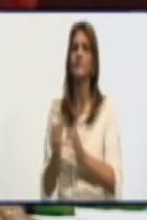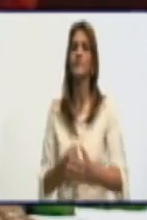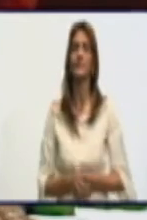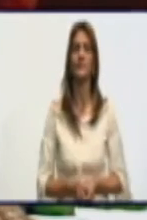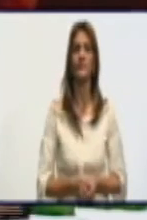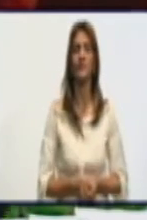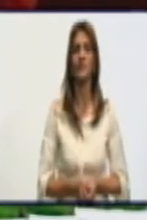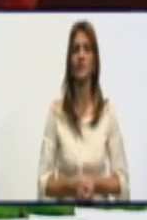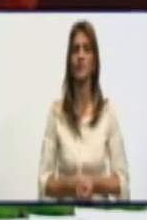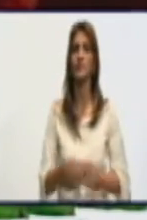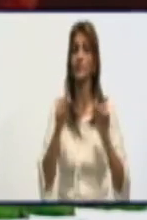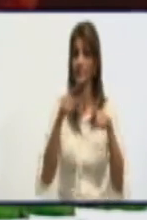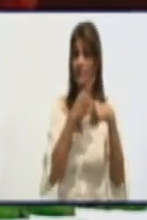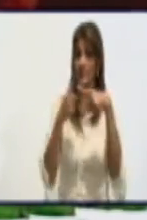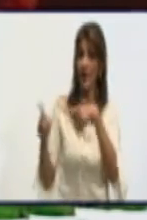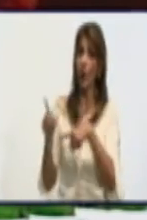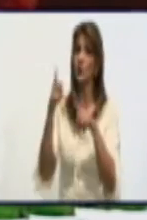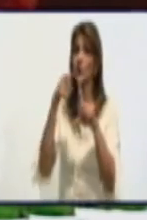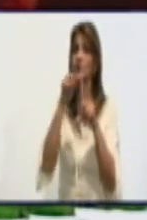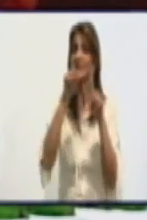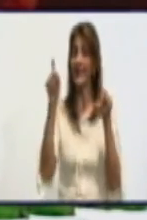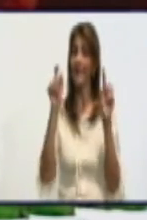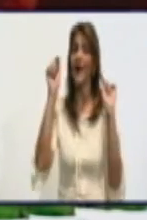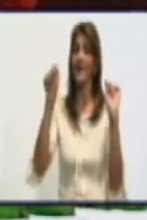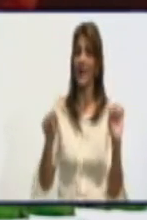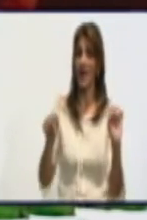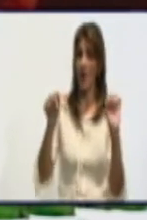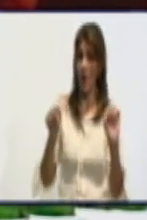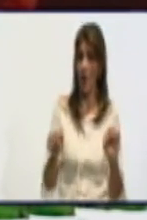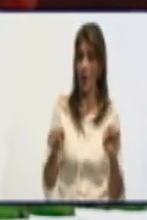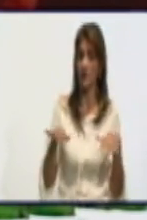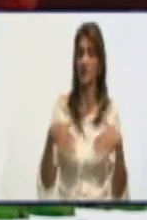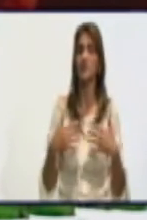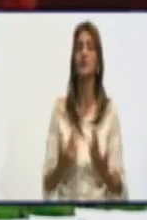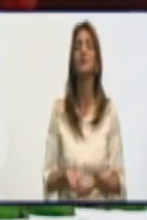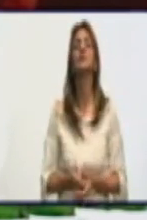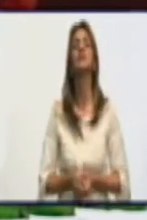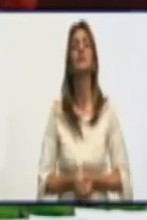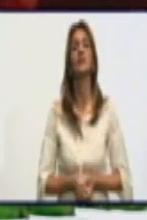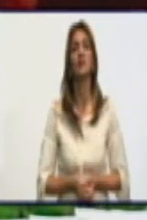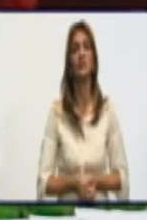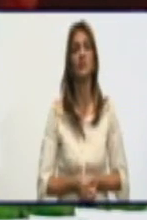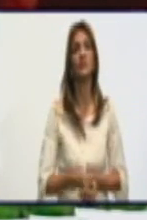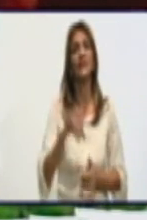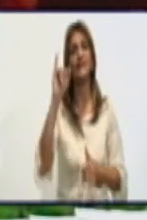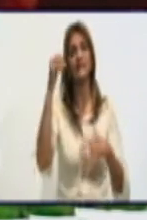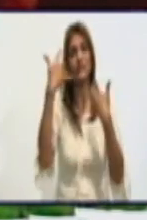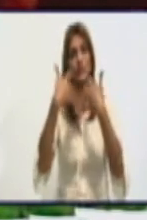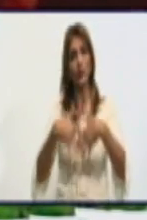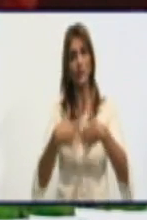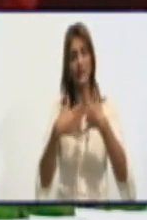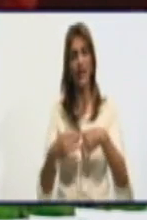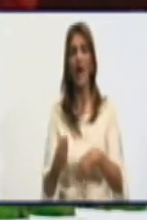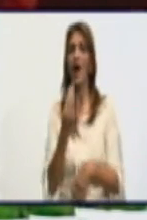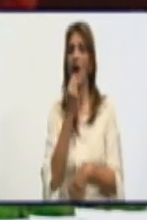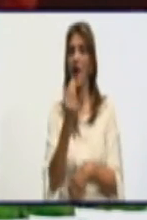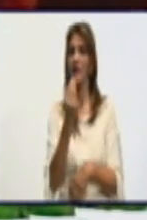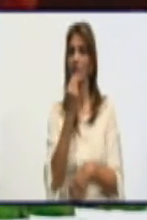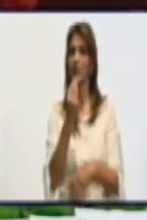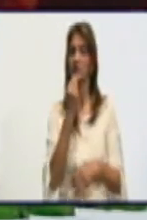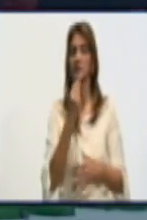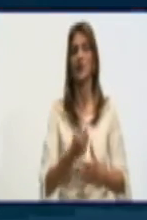regreso, tercer tema de hoy sobre la mesa en nuestro panel informativo: industria alimentaria.